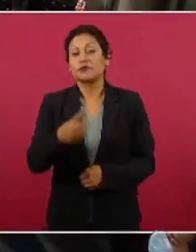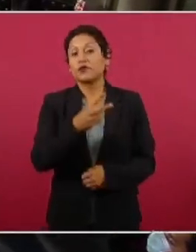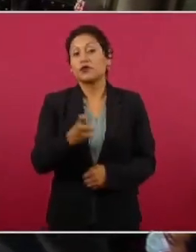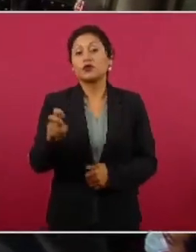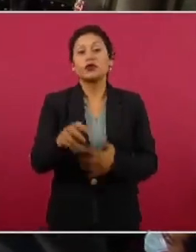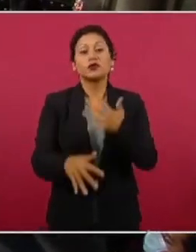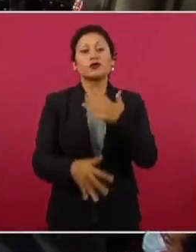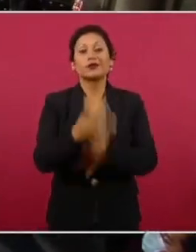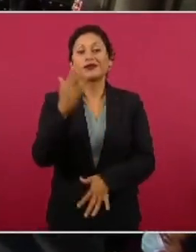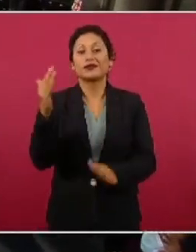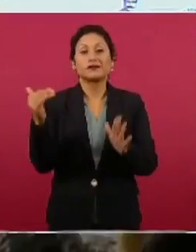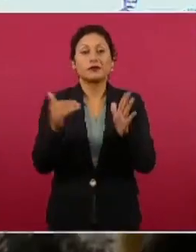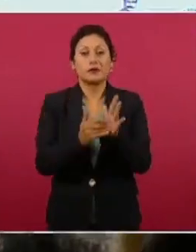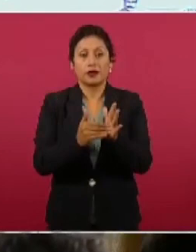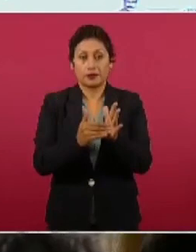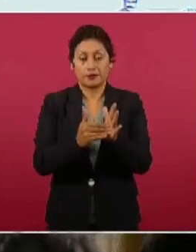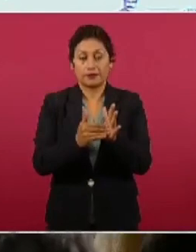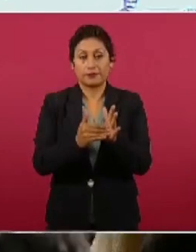215,000.